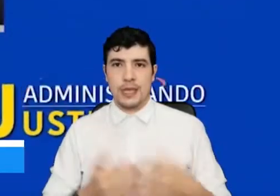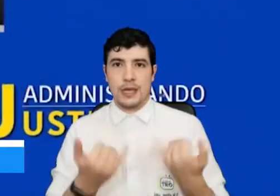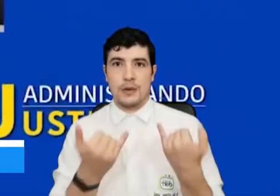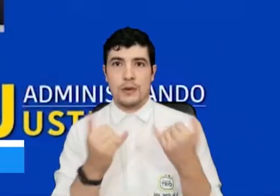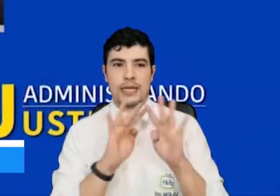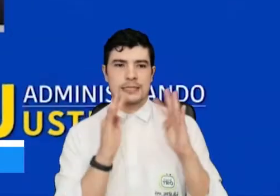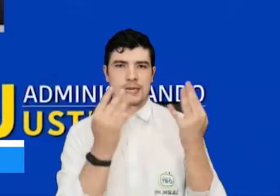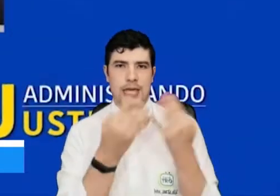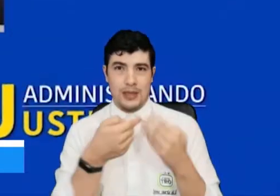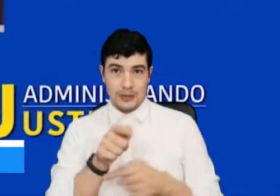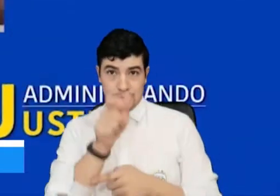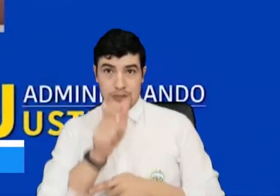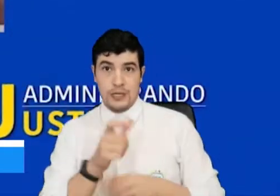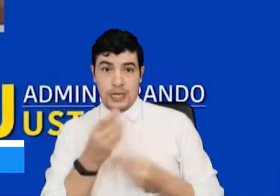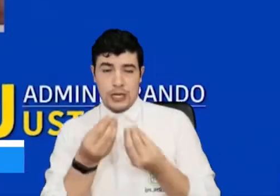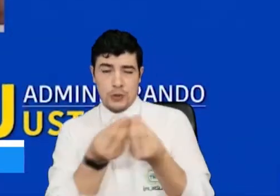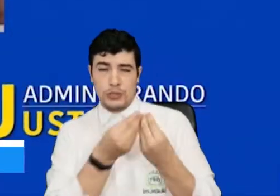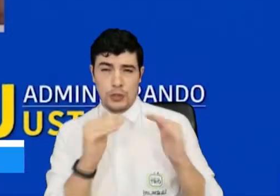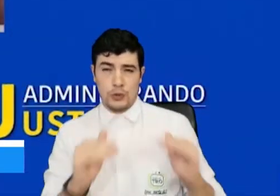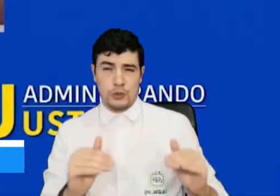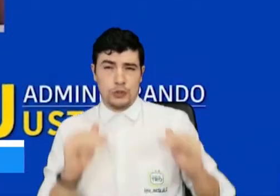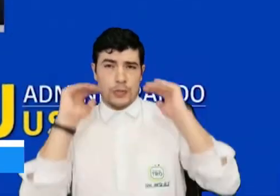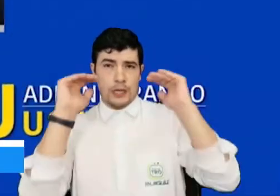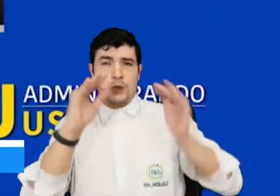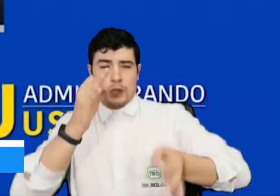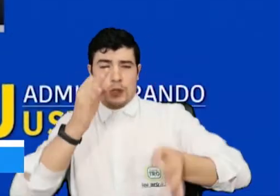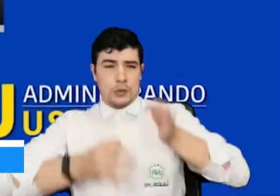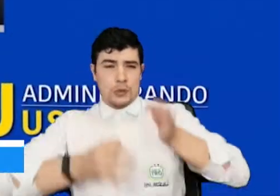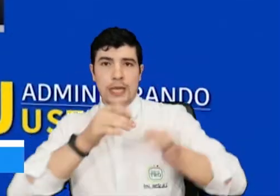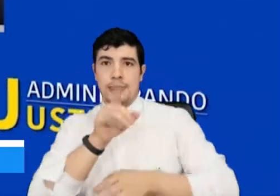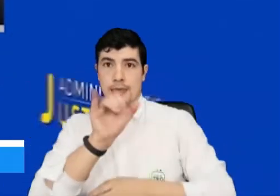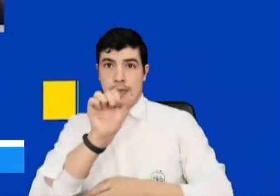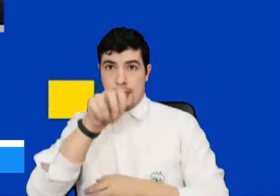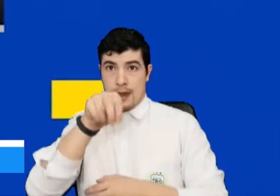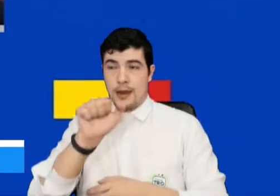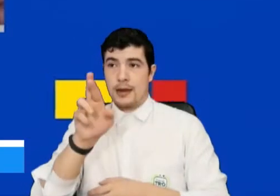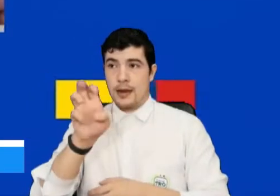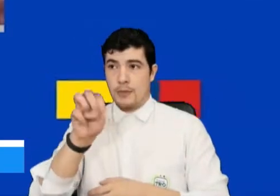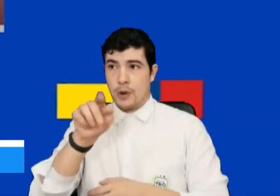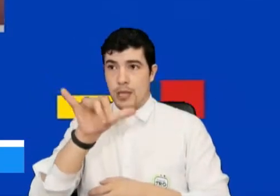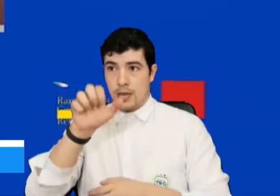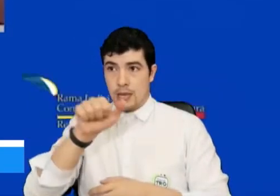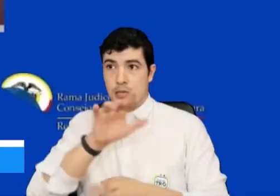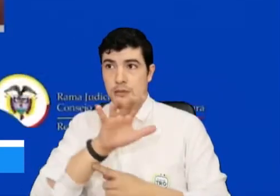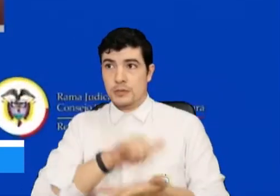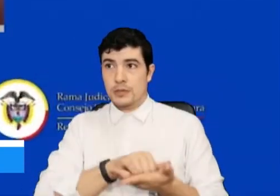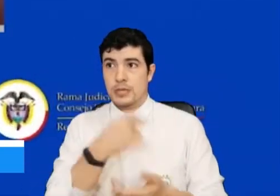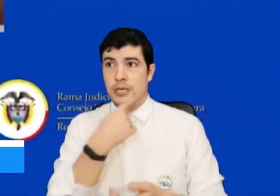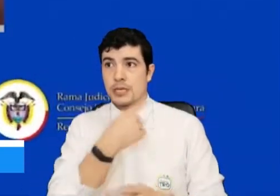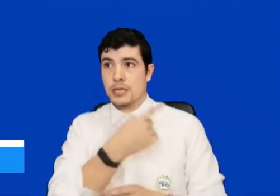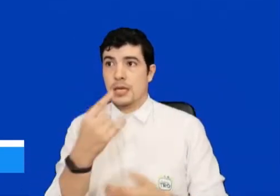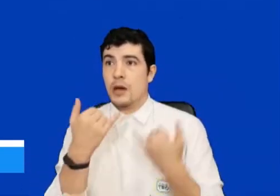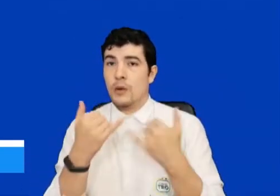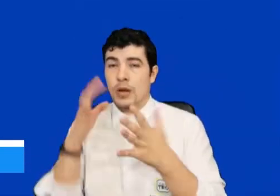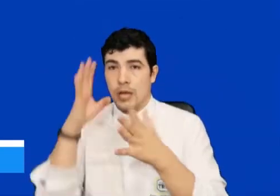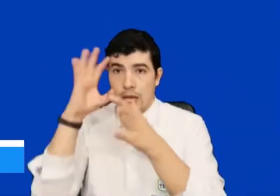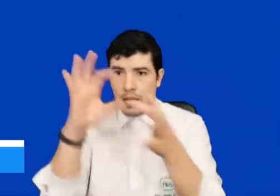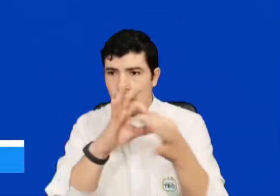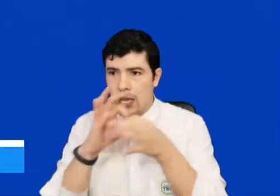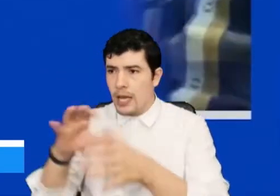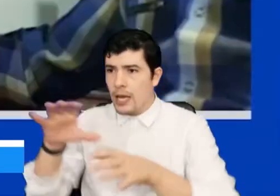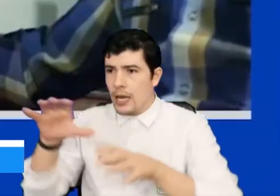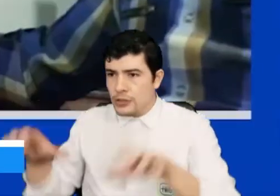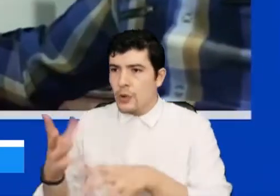presidenta del Consejo Superior de la Judicatura, Diana Remolina, aseguró que en coordinación con todos los actores de la justicia, buscan la